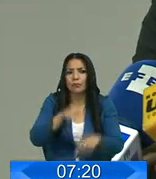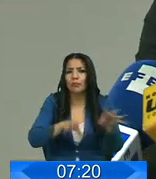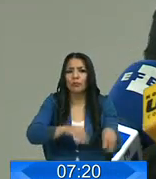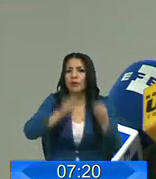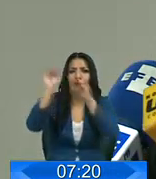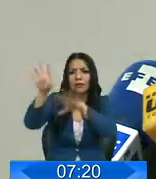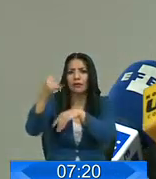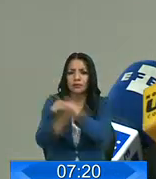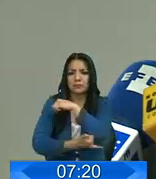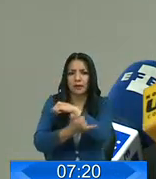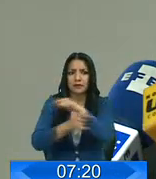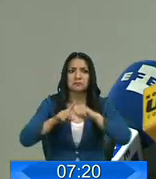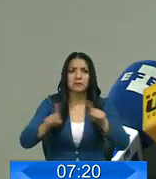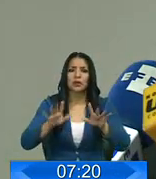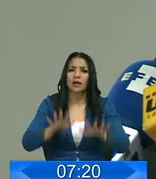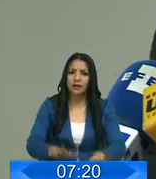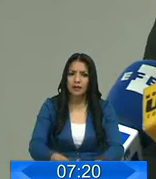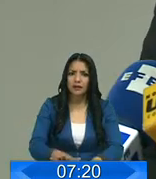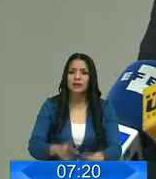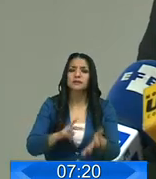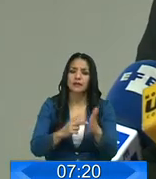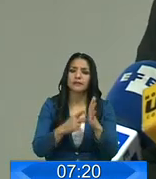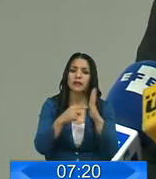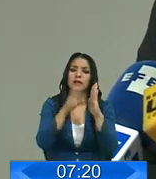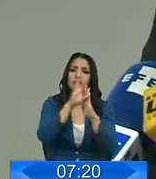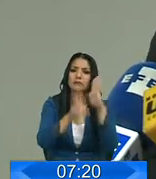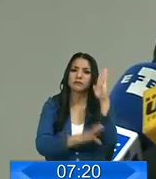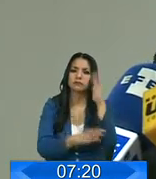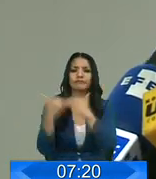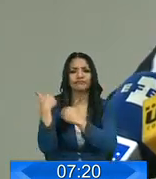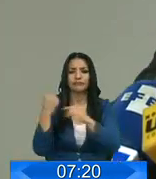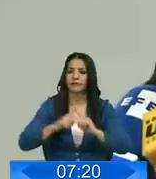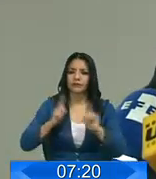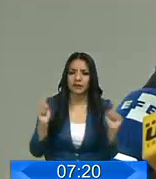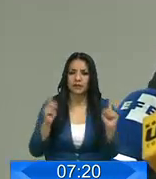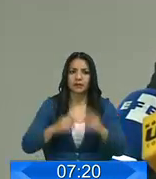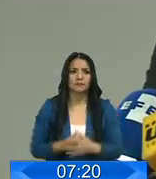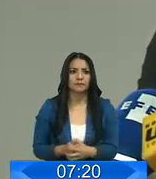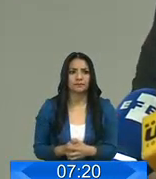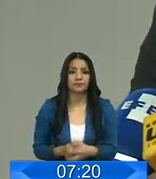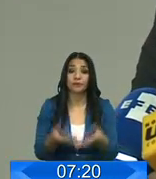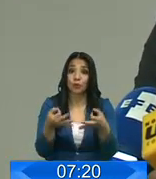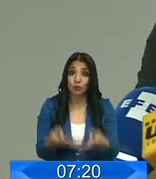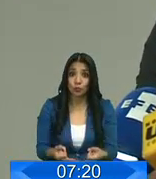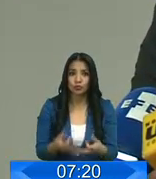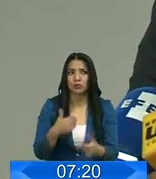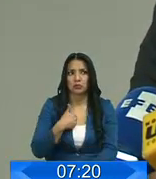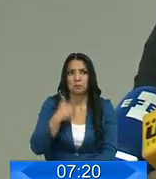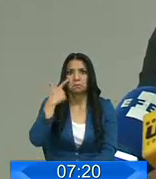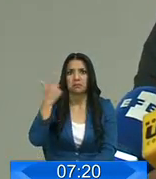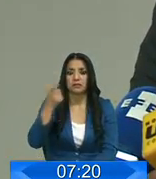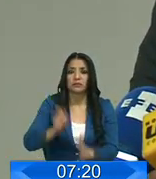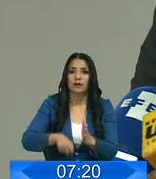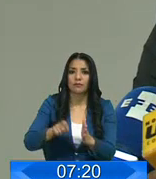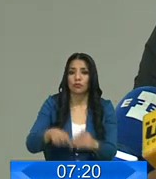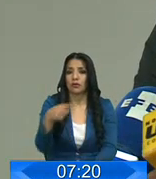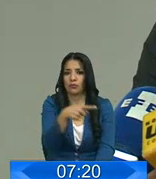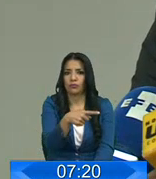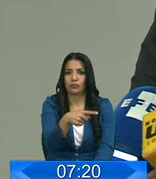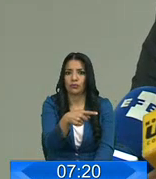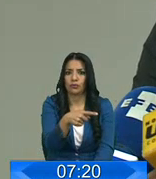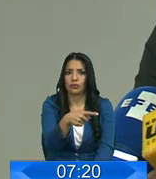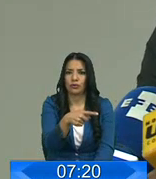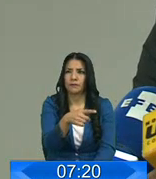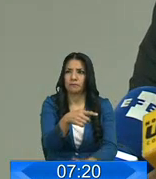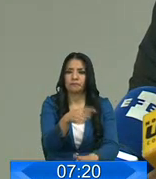pero efectivamente aquí estábamos por una garantía constitucional muy distinta. En el momento oportuno, yo me imagino que el abogado defensor de